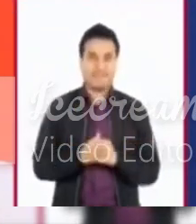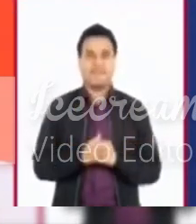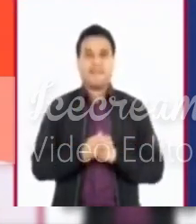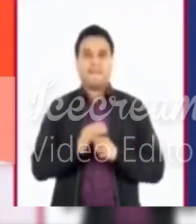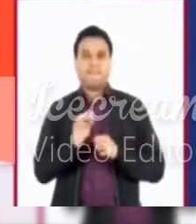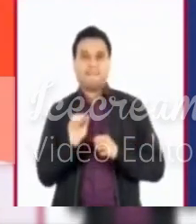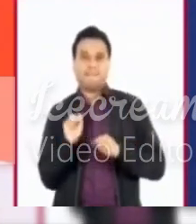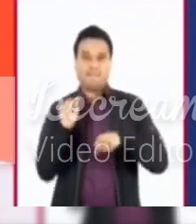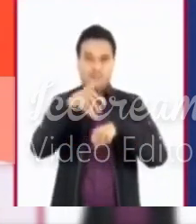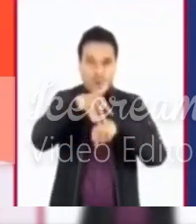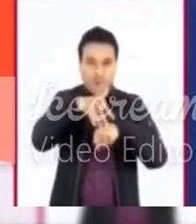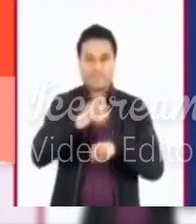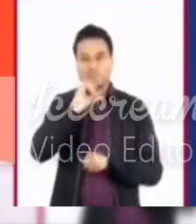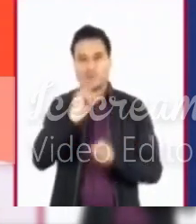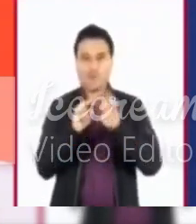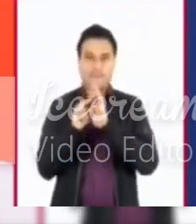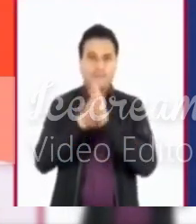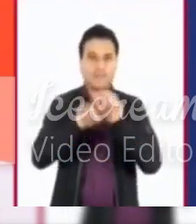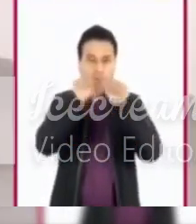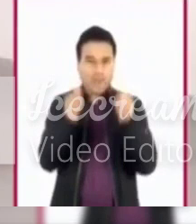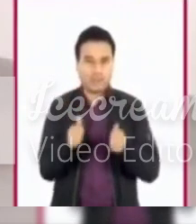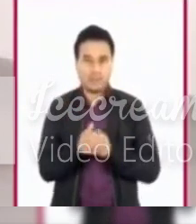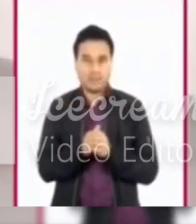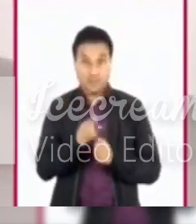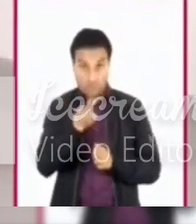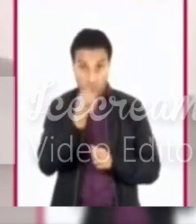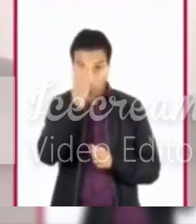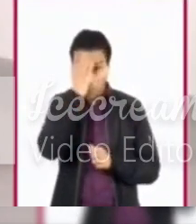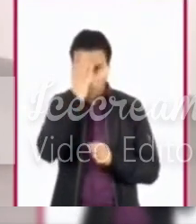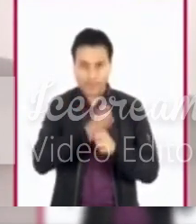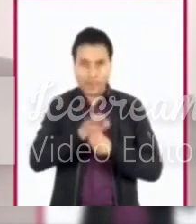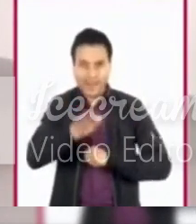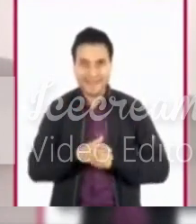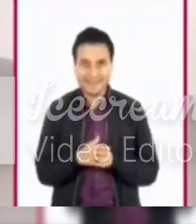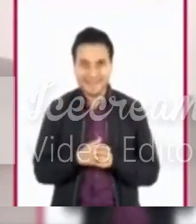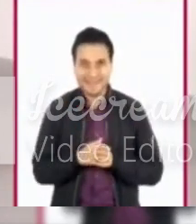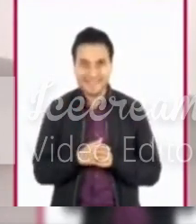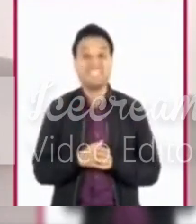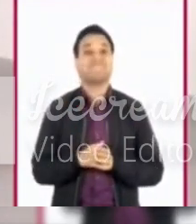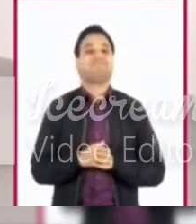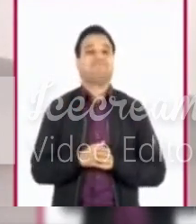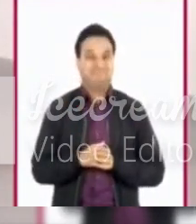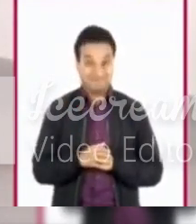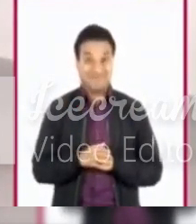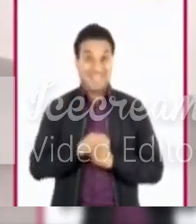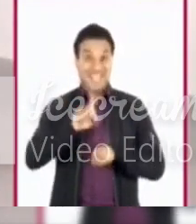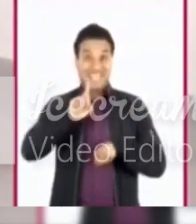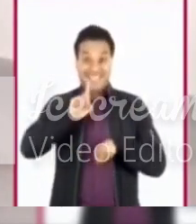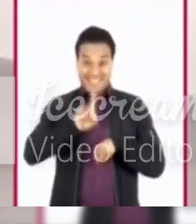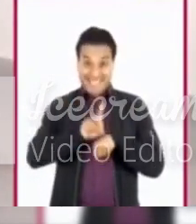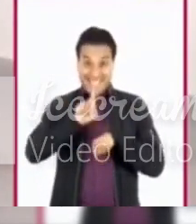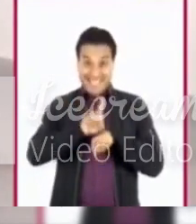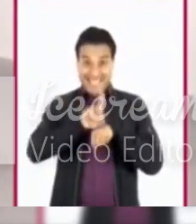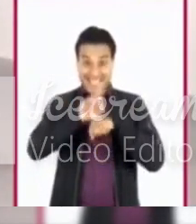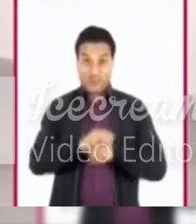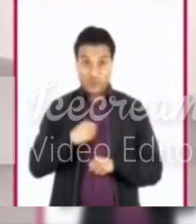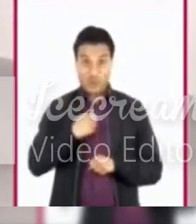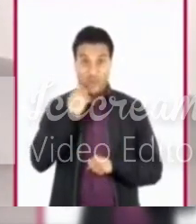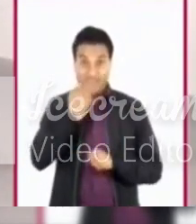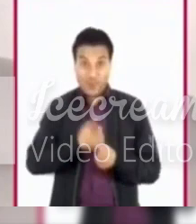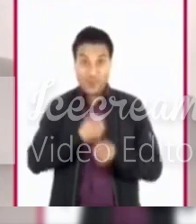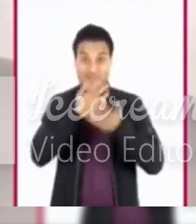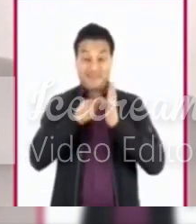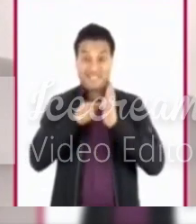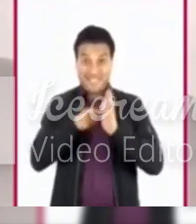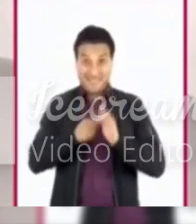o el videoarte. ¿Ustedes cuáles conocen? Así nosotros, en la vida diaria, cuando queremos expresar lo